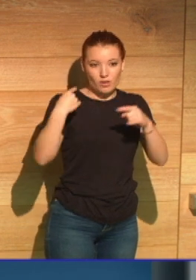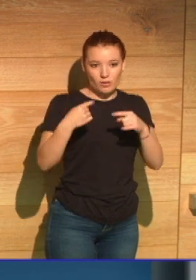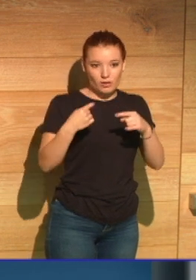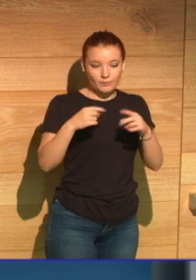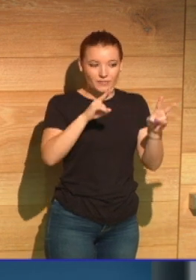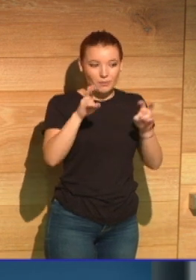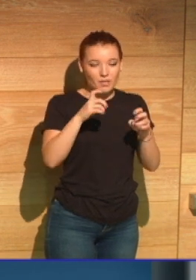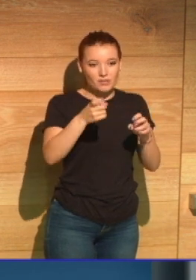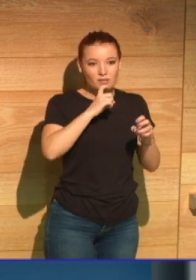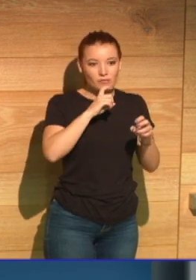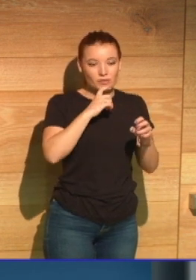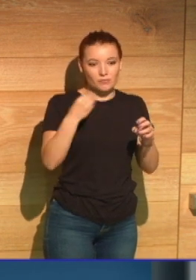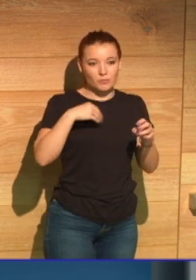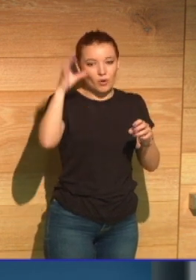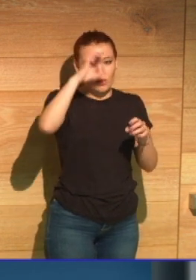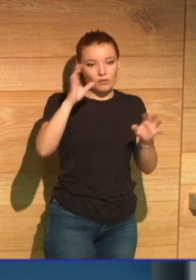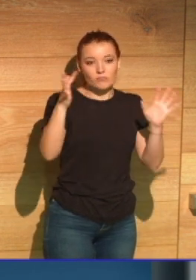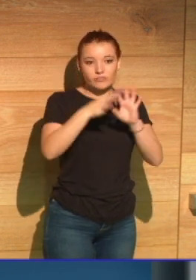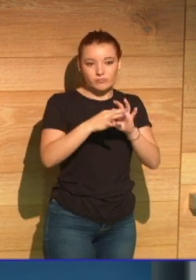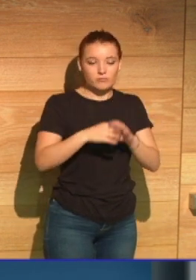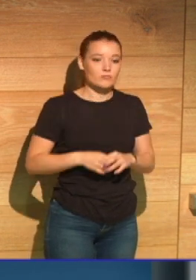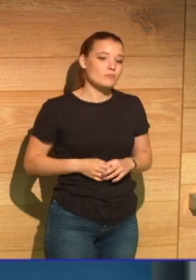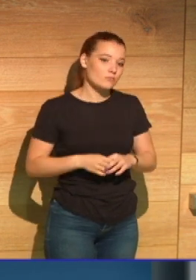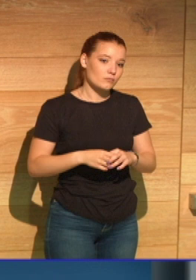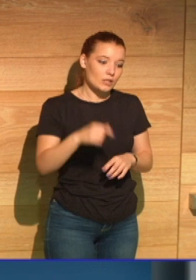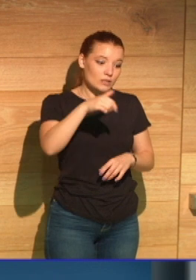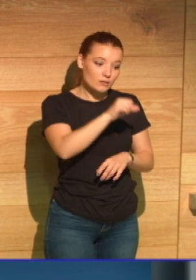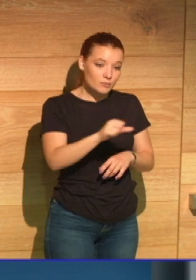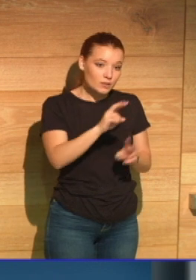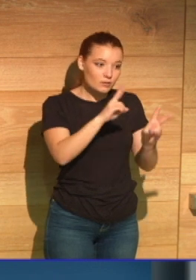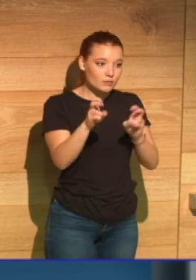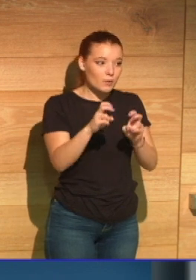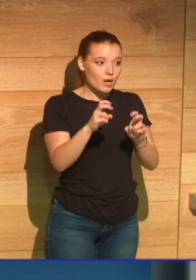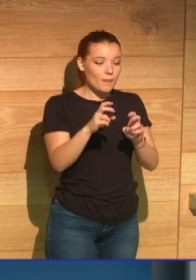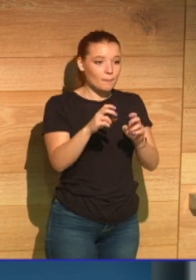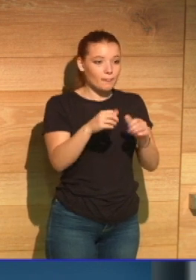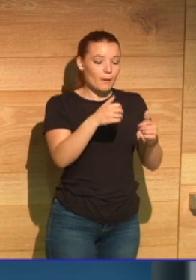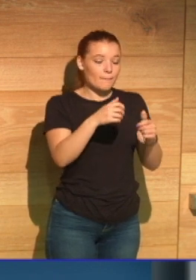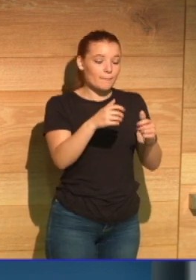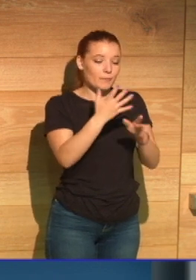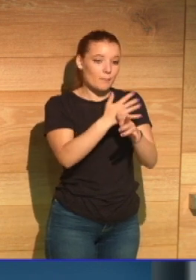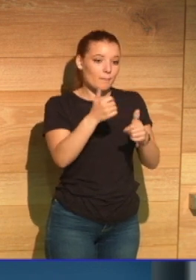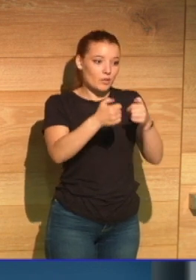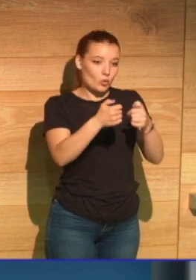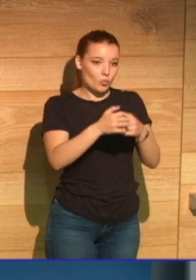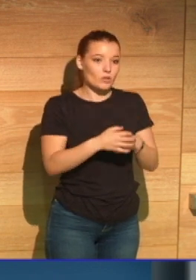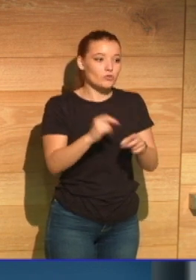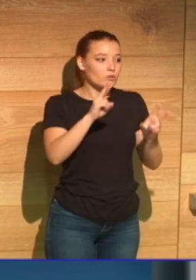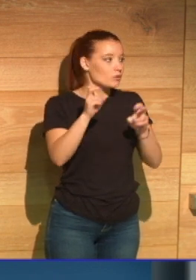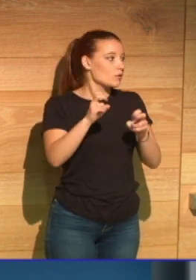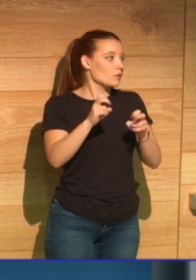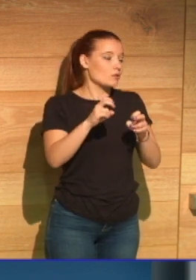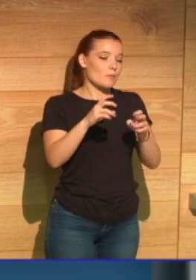ver con ciencia. Justamente la siguiente semana tenemos uno sobre videojuegos. Vamos a estar hablando sobre el tema del prototyping